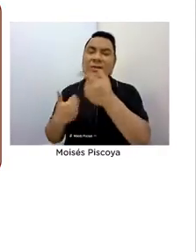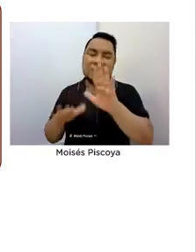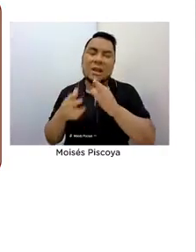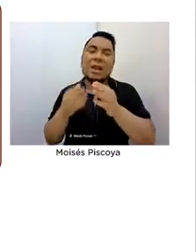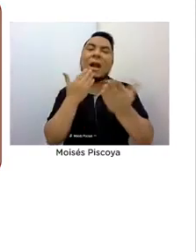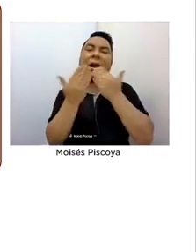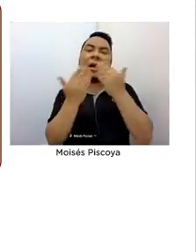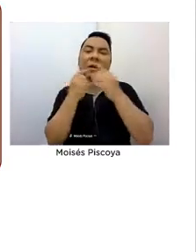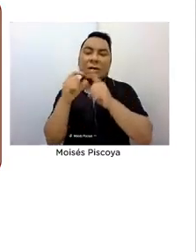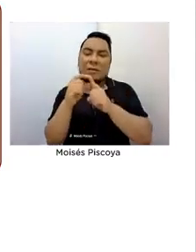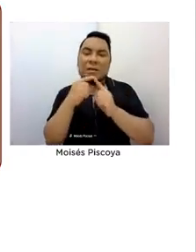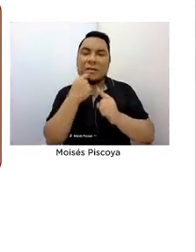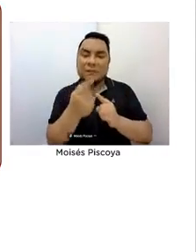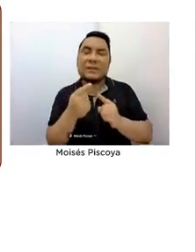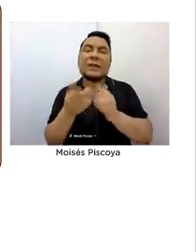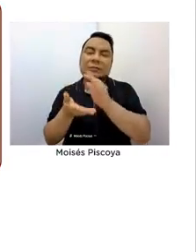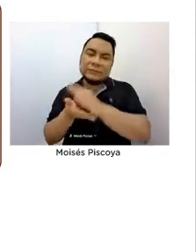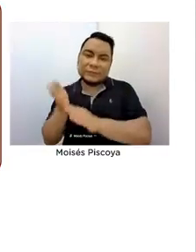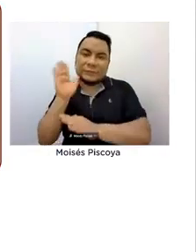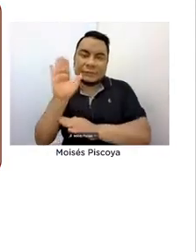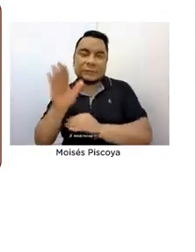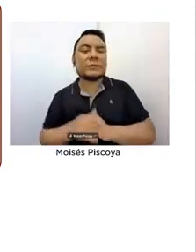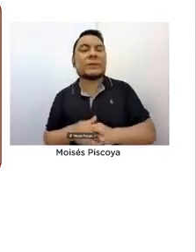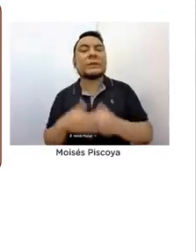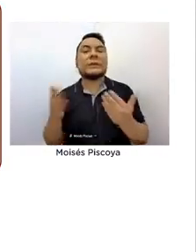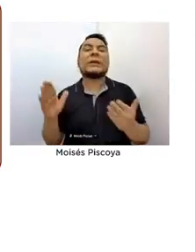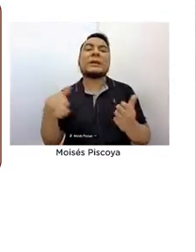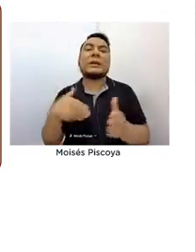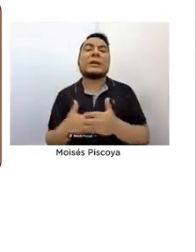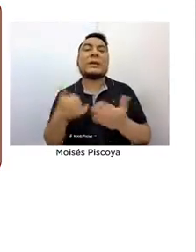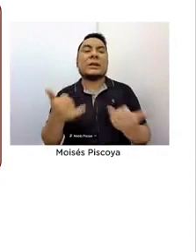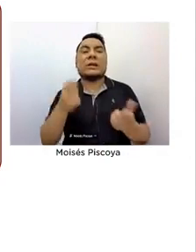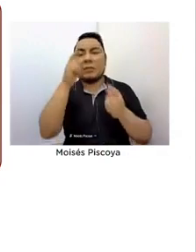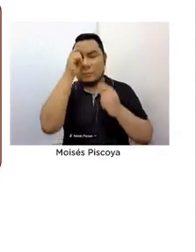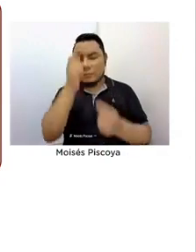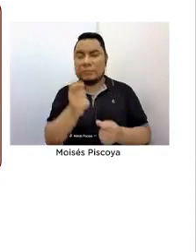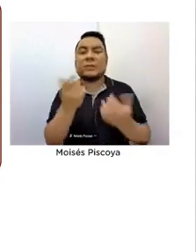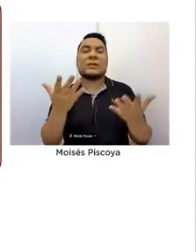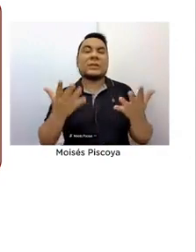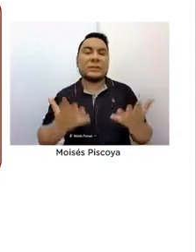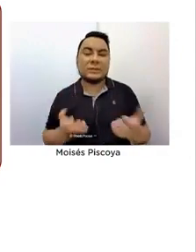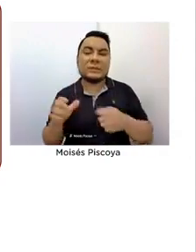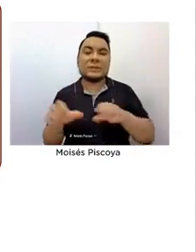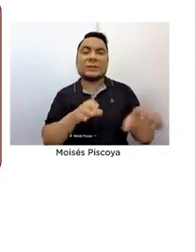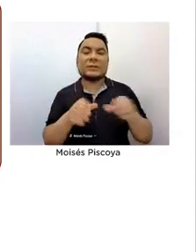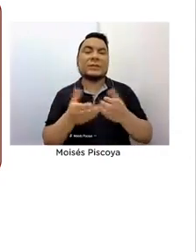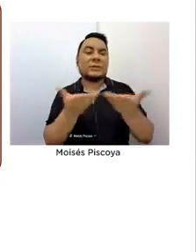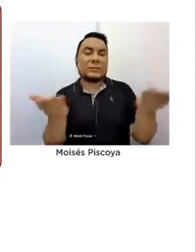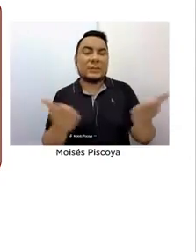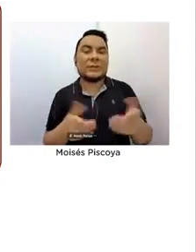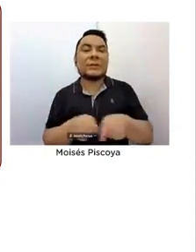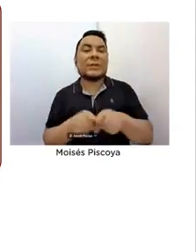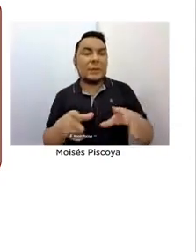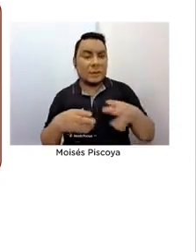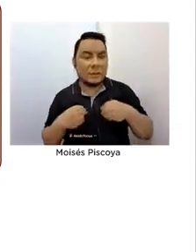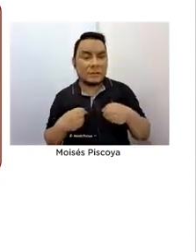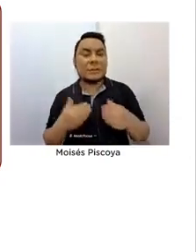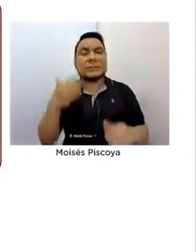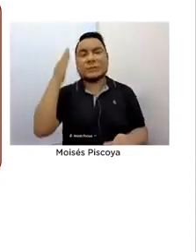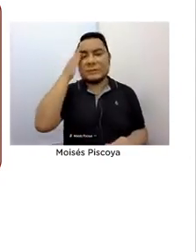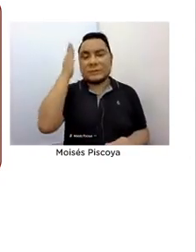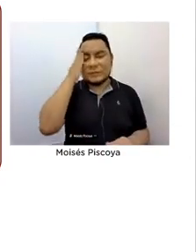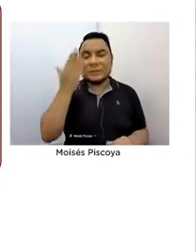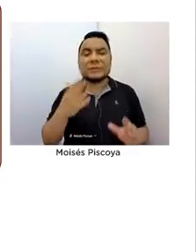algunas palabras, llegando a este reconocimiento que queremos hacerles llegar, acogiendo, sabemos que